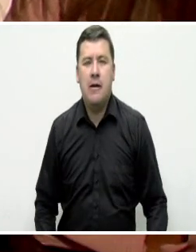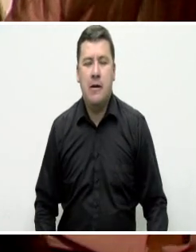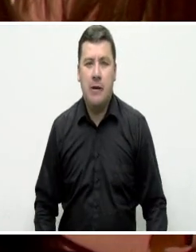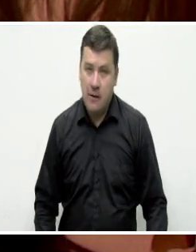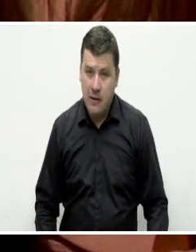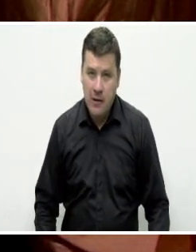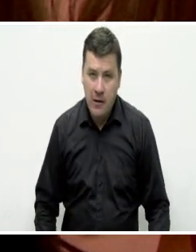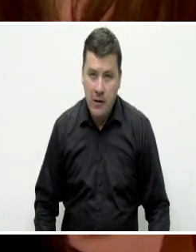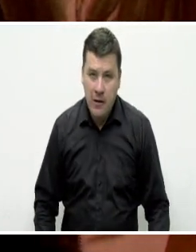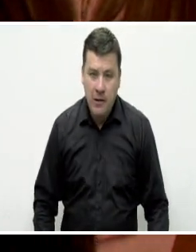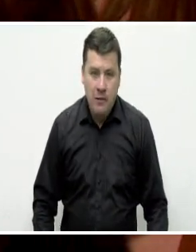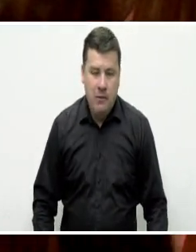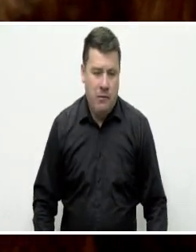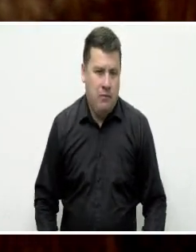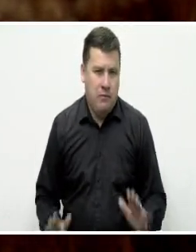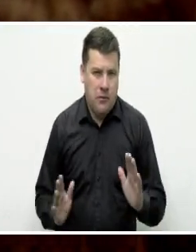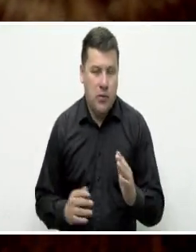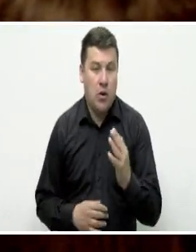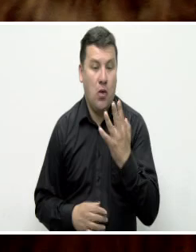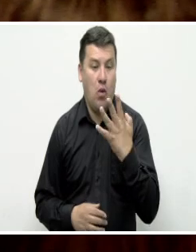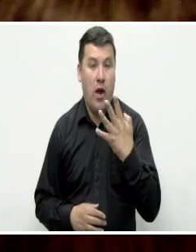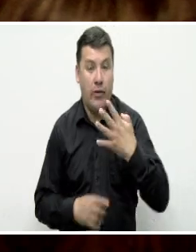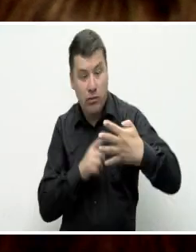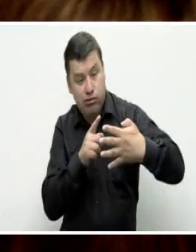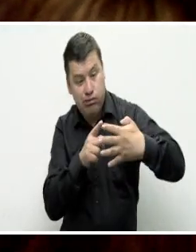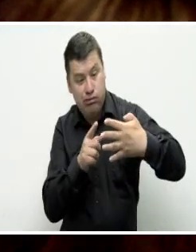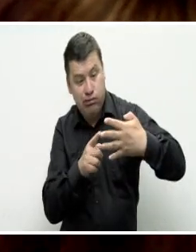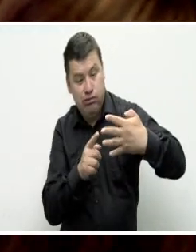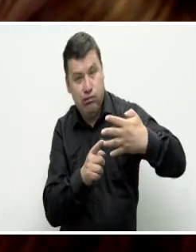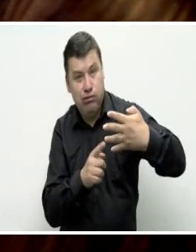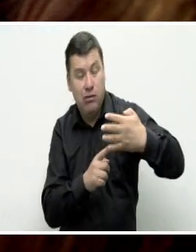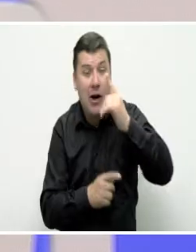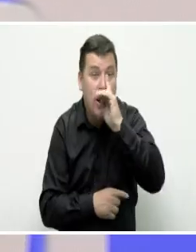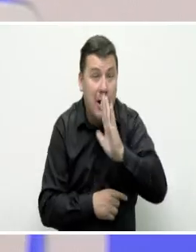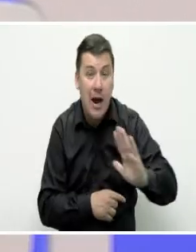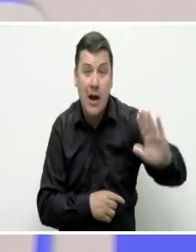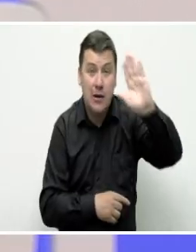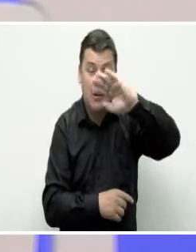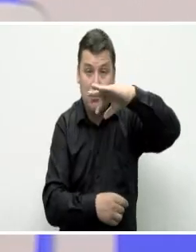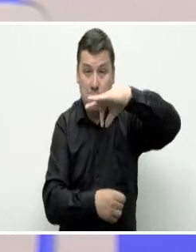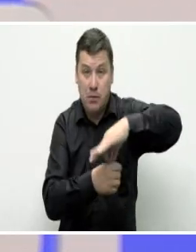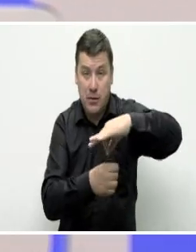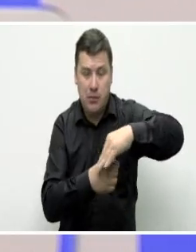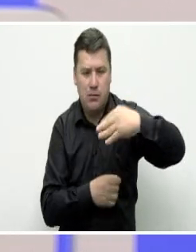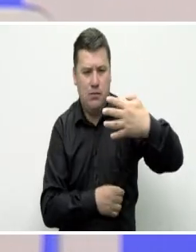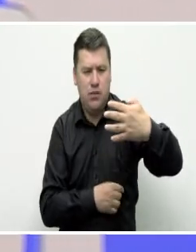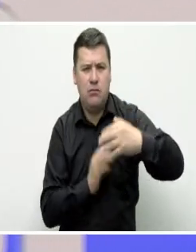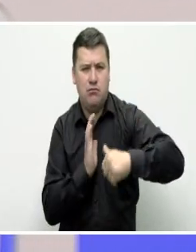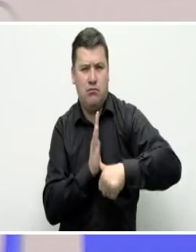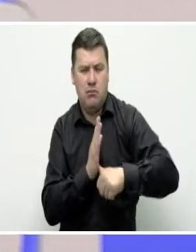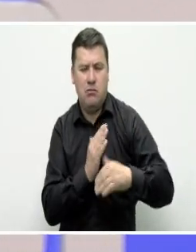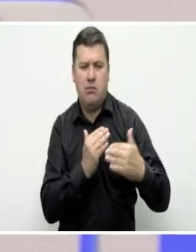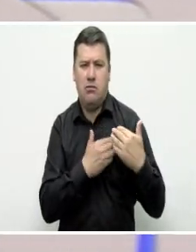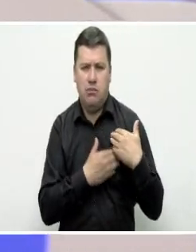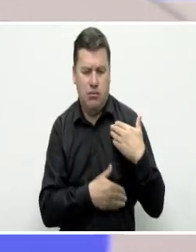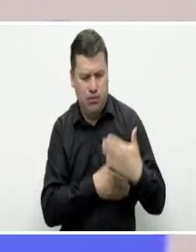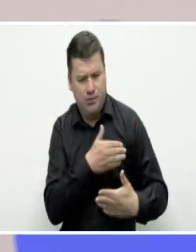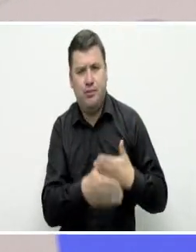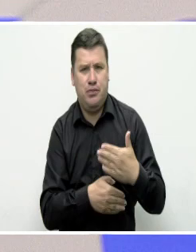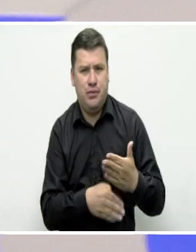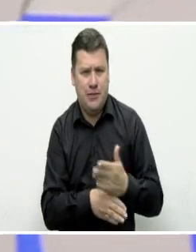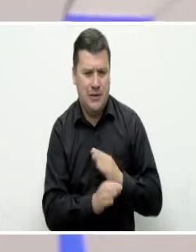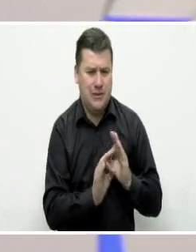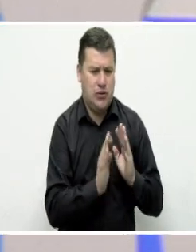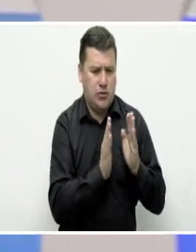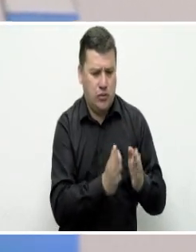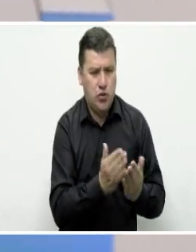Y como si fuera poco, 4 elecciones nacionales. La registraduría adelantó muchas elecciones